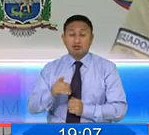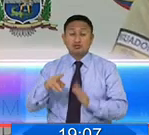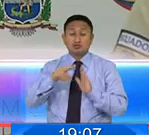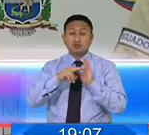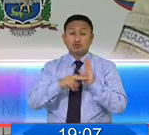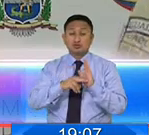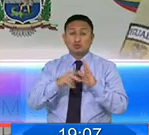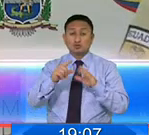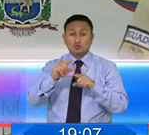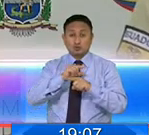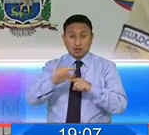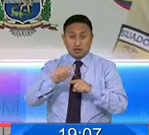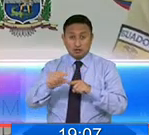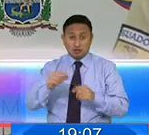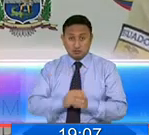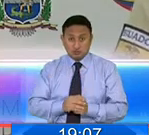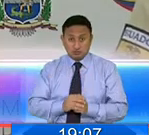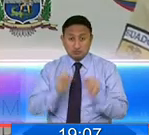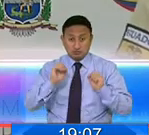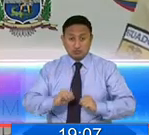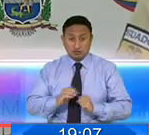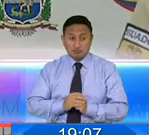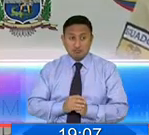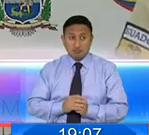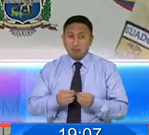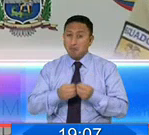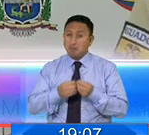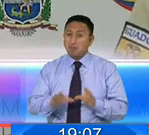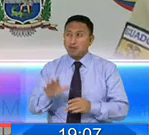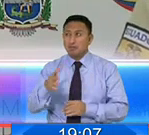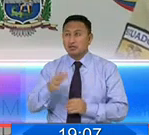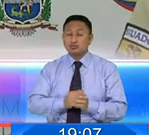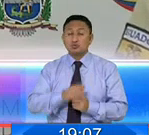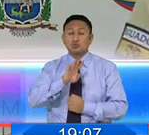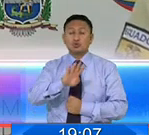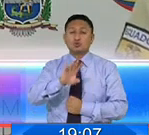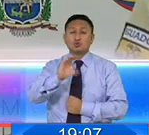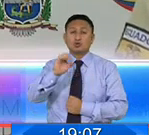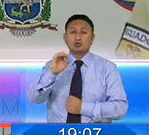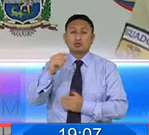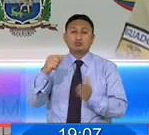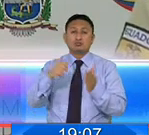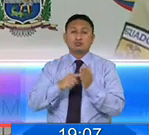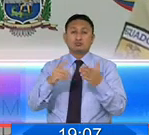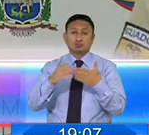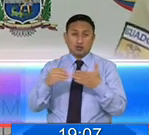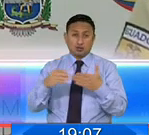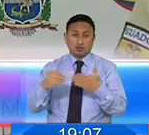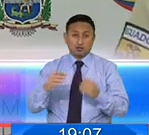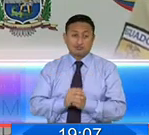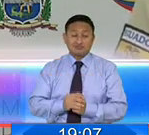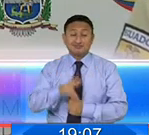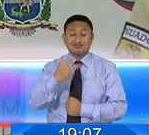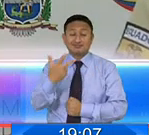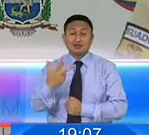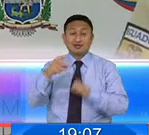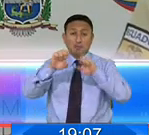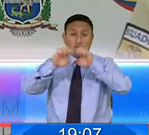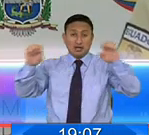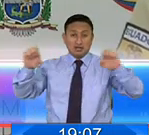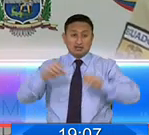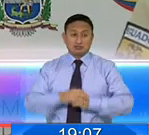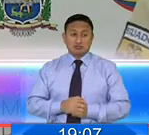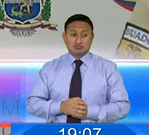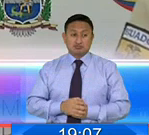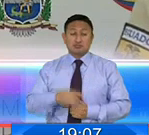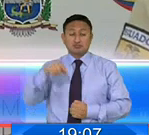de crédito, generaron un perjuicio de alrededor de $400,000 a 3 empresas que,